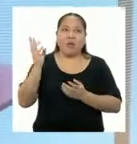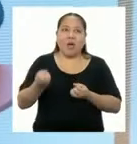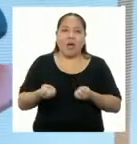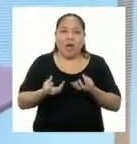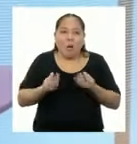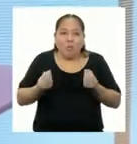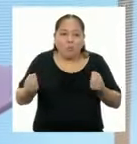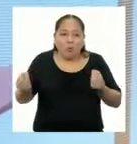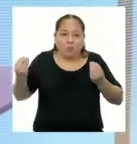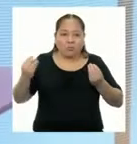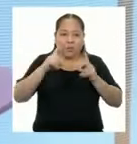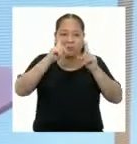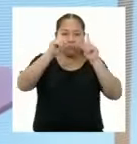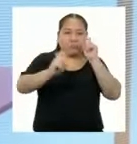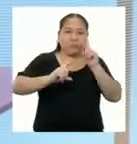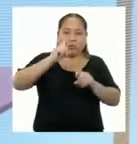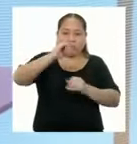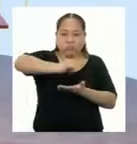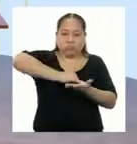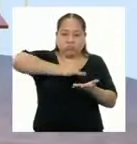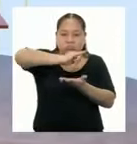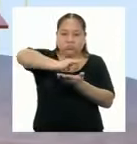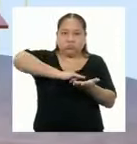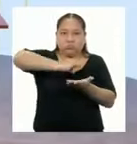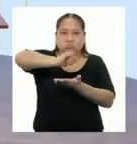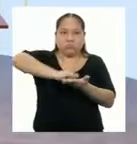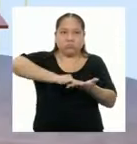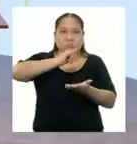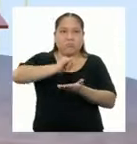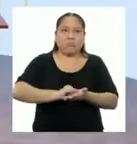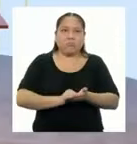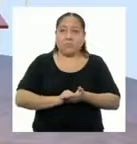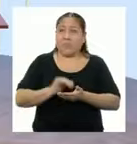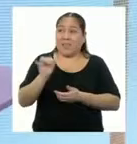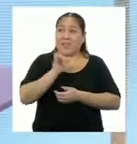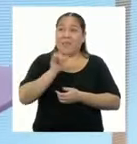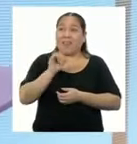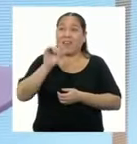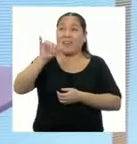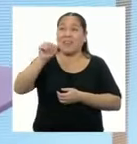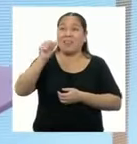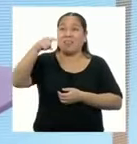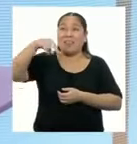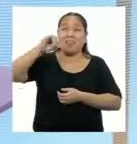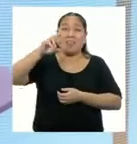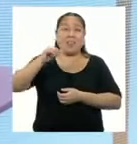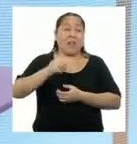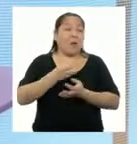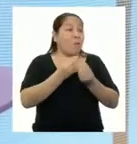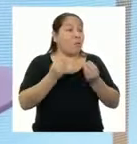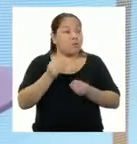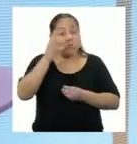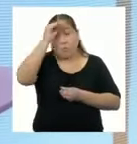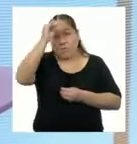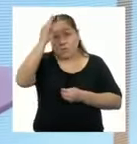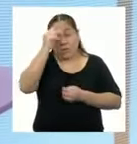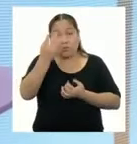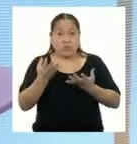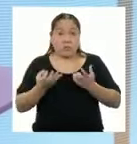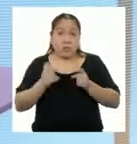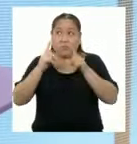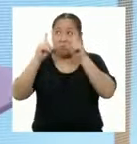una avalancha de mensajes. Parece que, así como Yanira, hay miles de chicas y chicos en casa